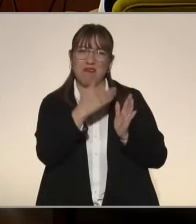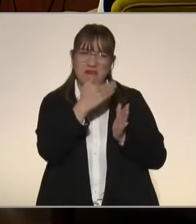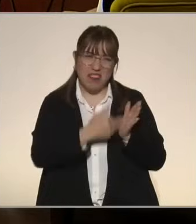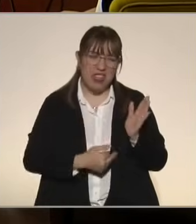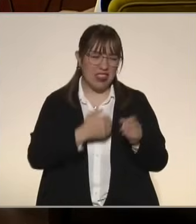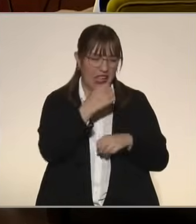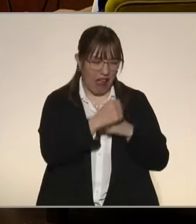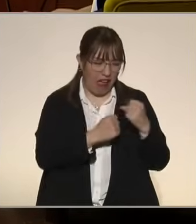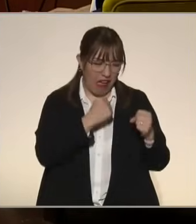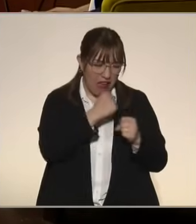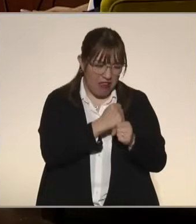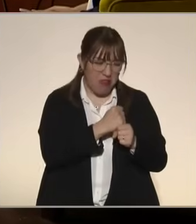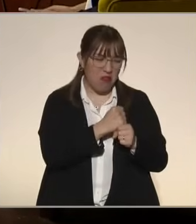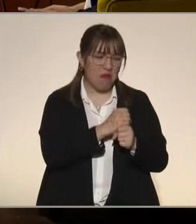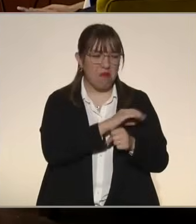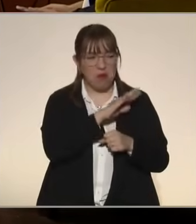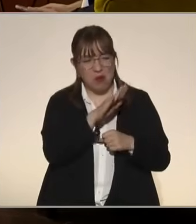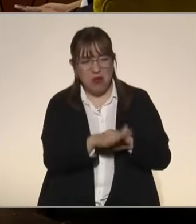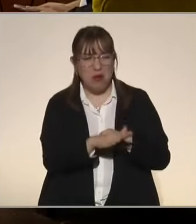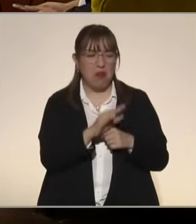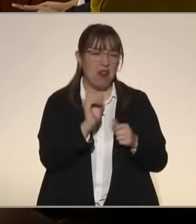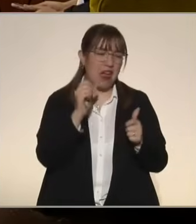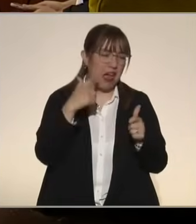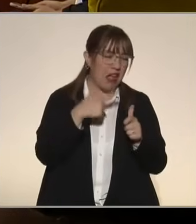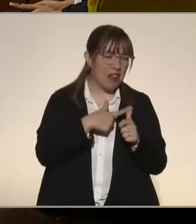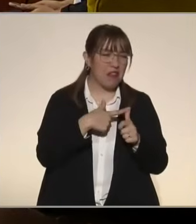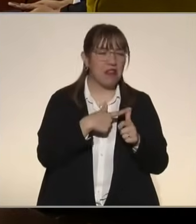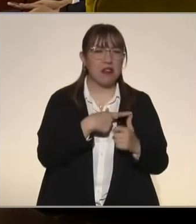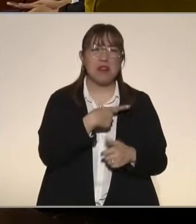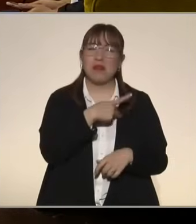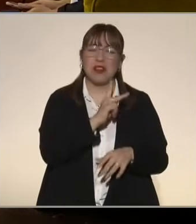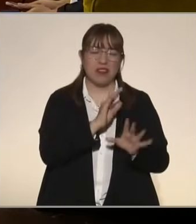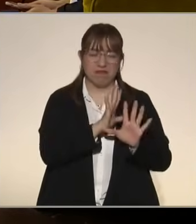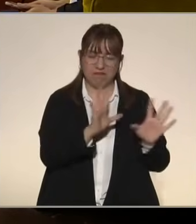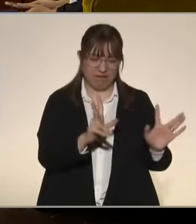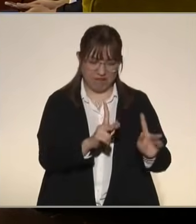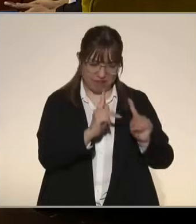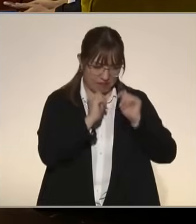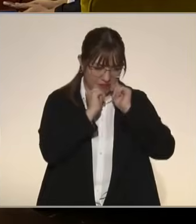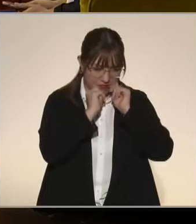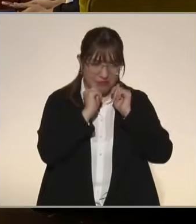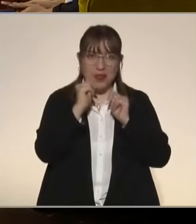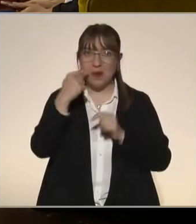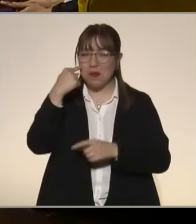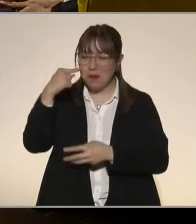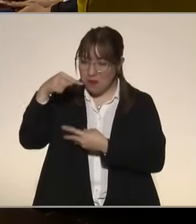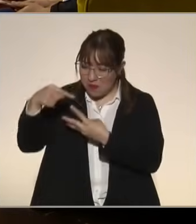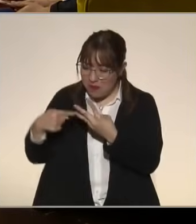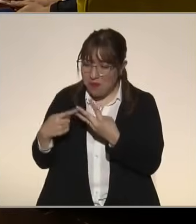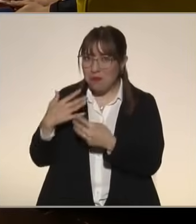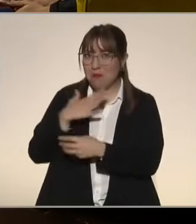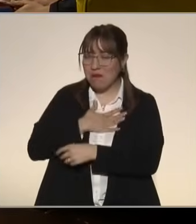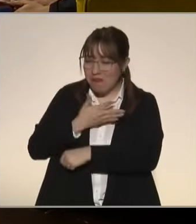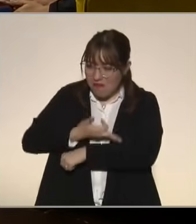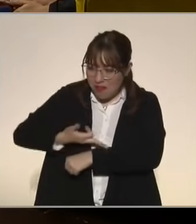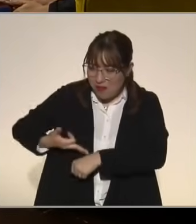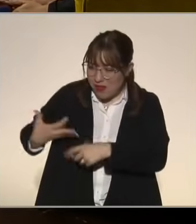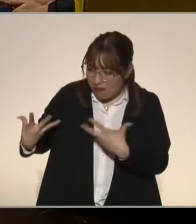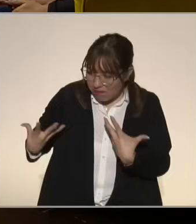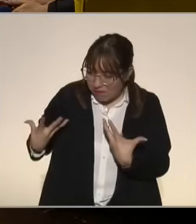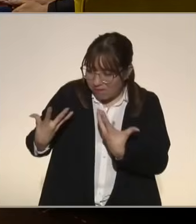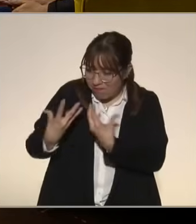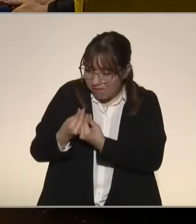o me falta esta persona, pero tengo esto otro, ¿sí? O sea, tengo 3 familiares más con los que